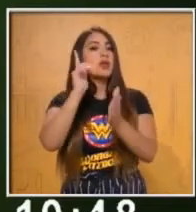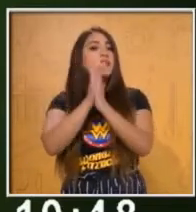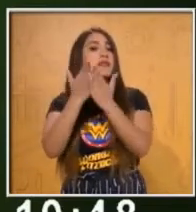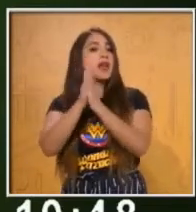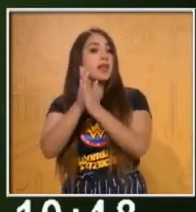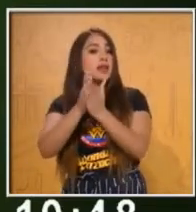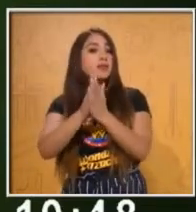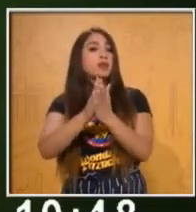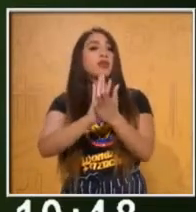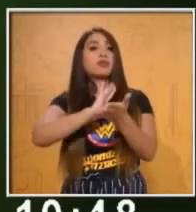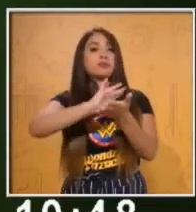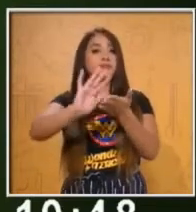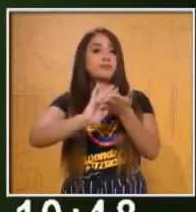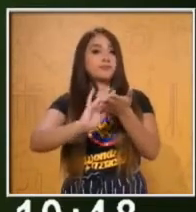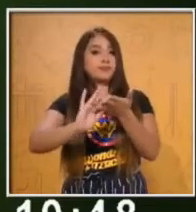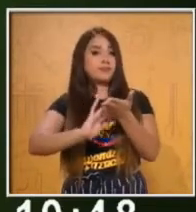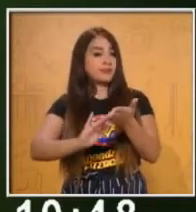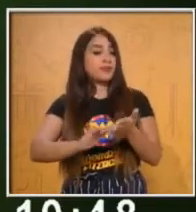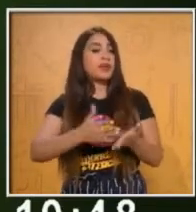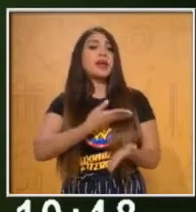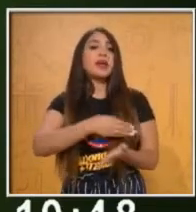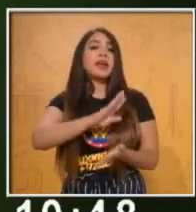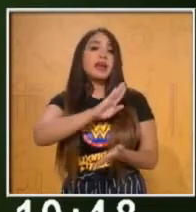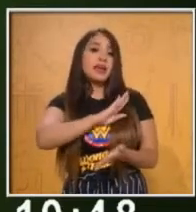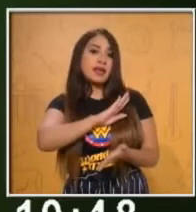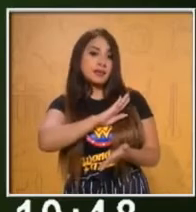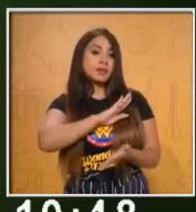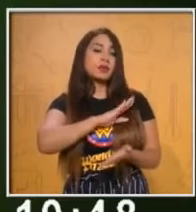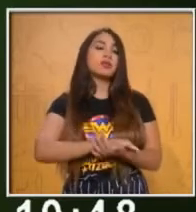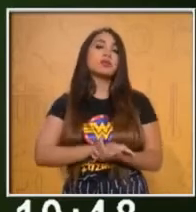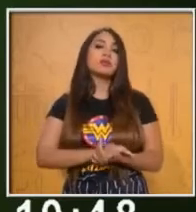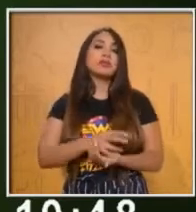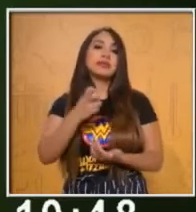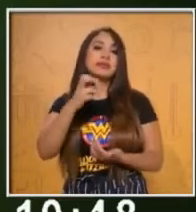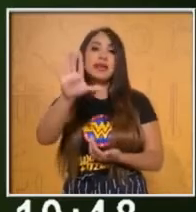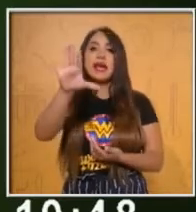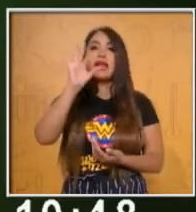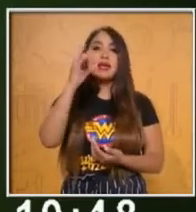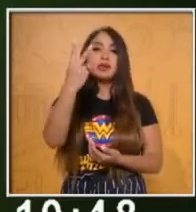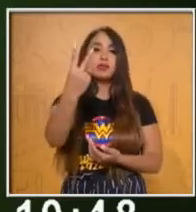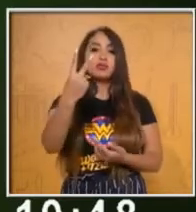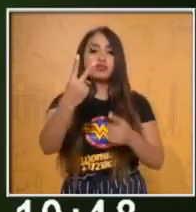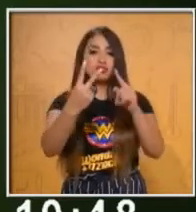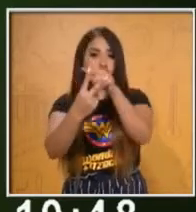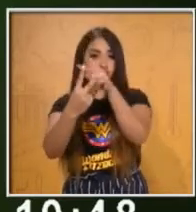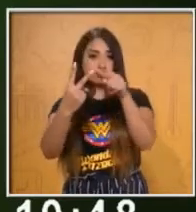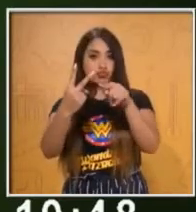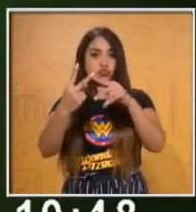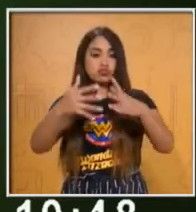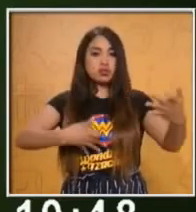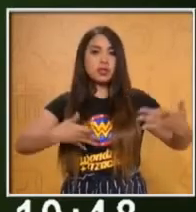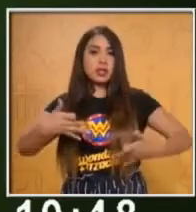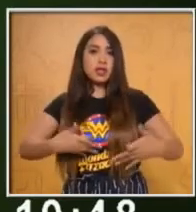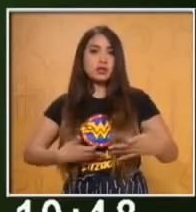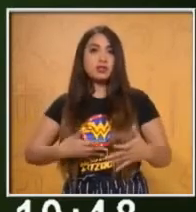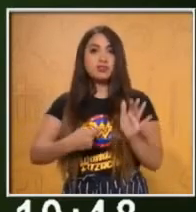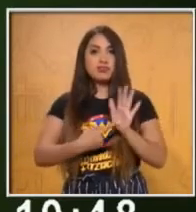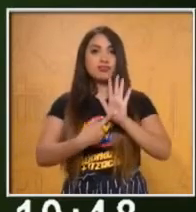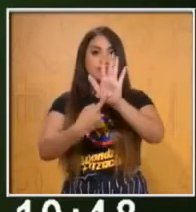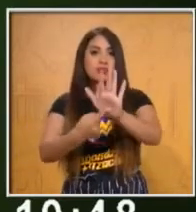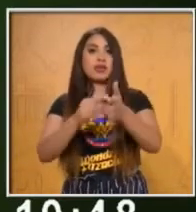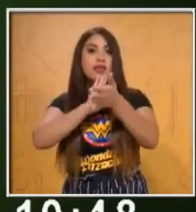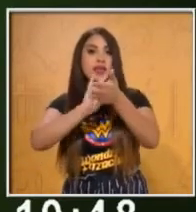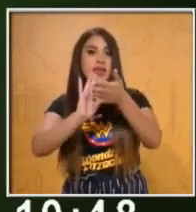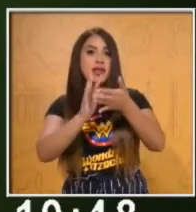texto de lengua materna. Elijan una de las dos obras de teatro para representarla y léela en voz